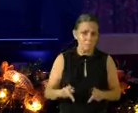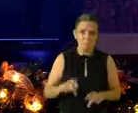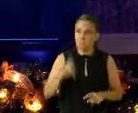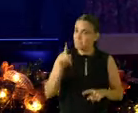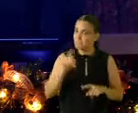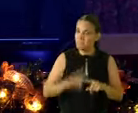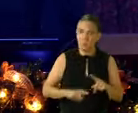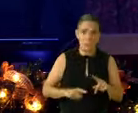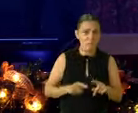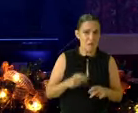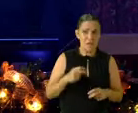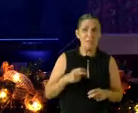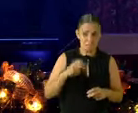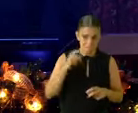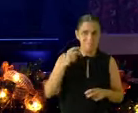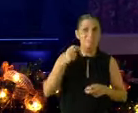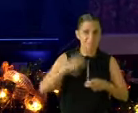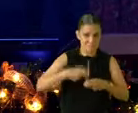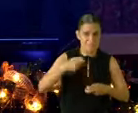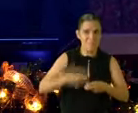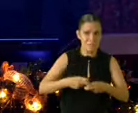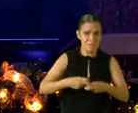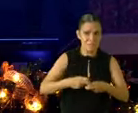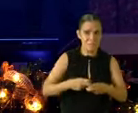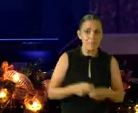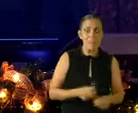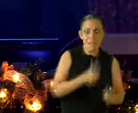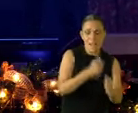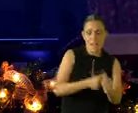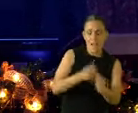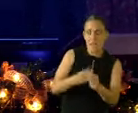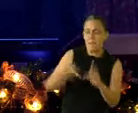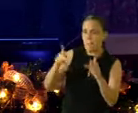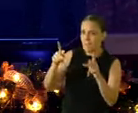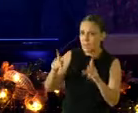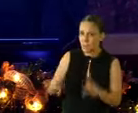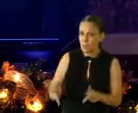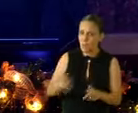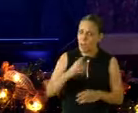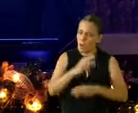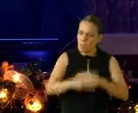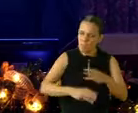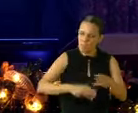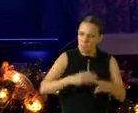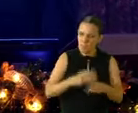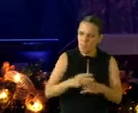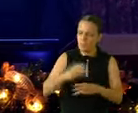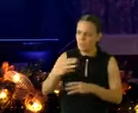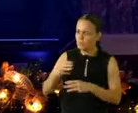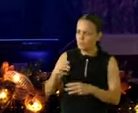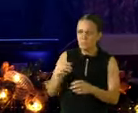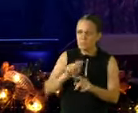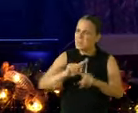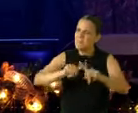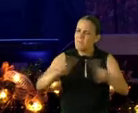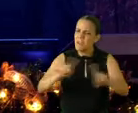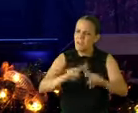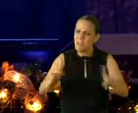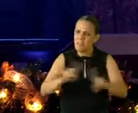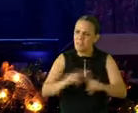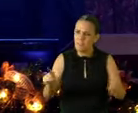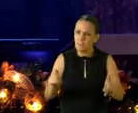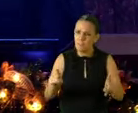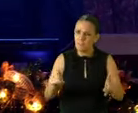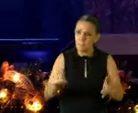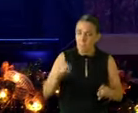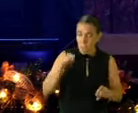porque cada persona es un mundo aparte y tiene sus propias necesidades. Y en estos viajes van muchas personas adultas de tercera